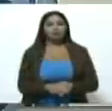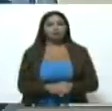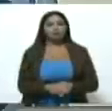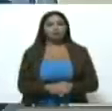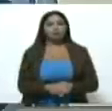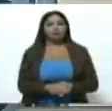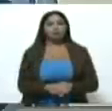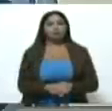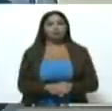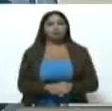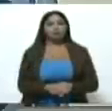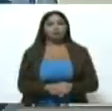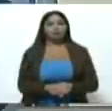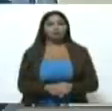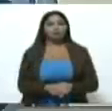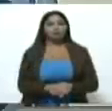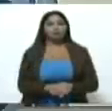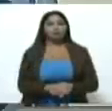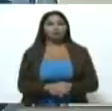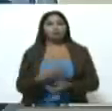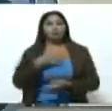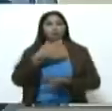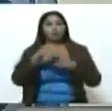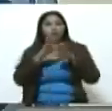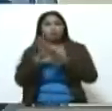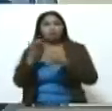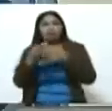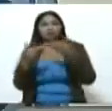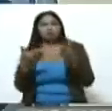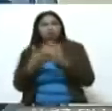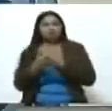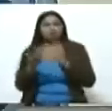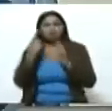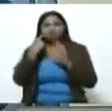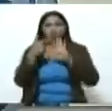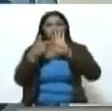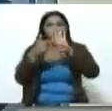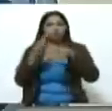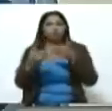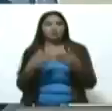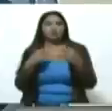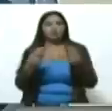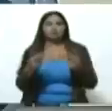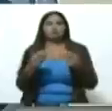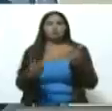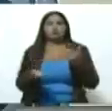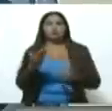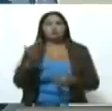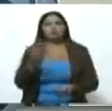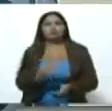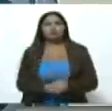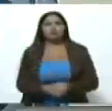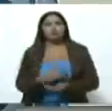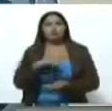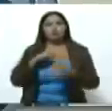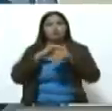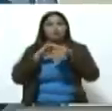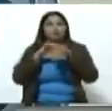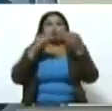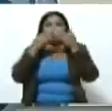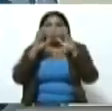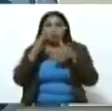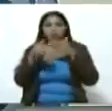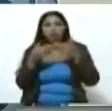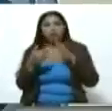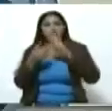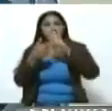No podíamos dejar de pasar por alto algunas acciones importantes que el Ministerio Público ha venido llevando